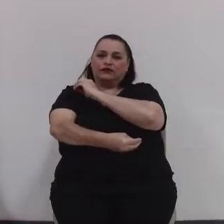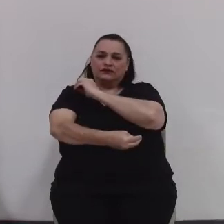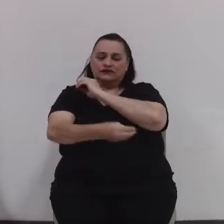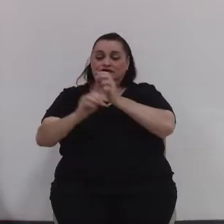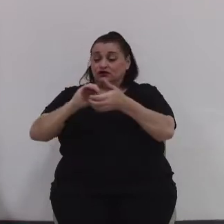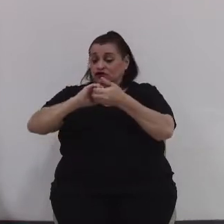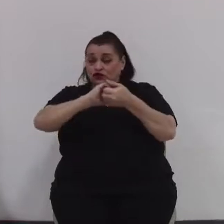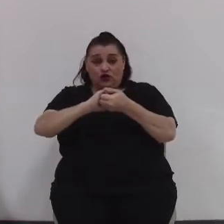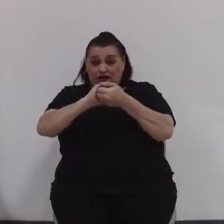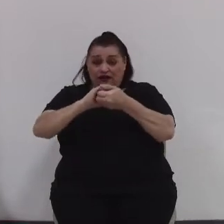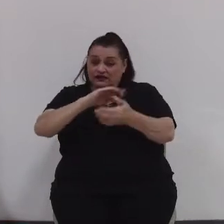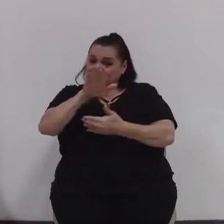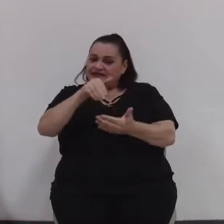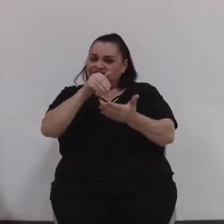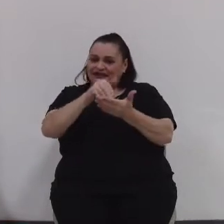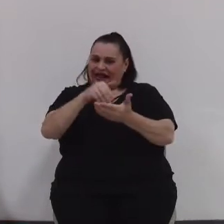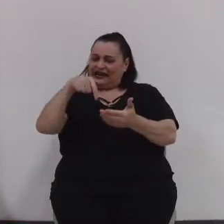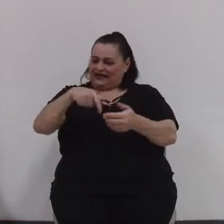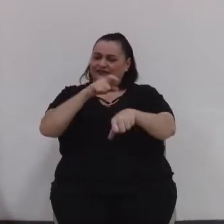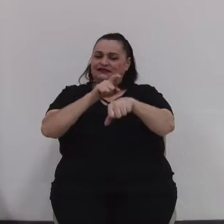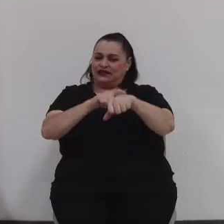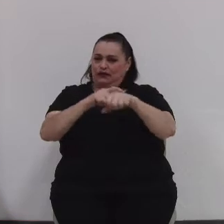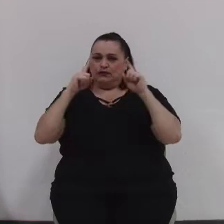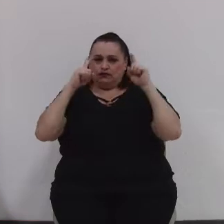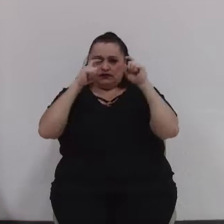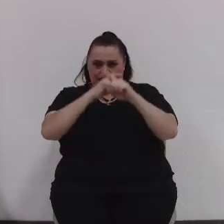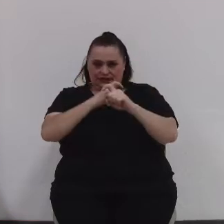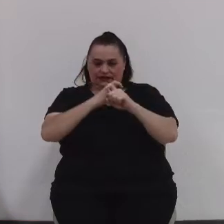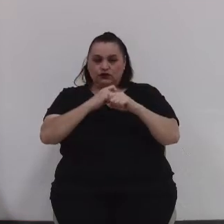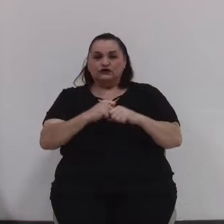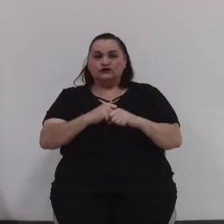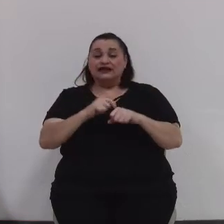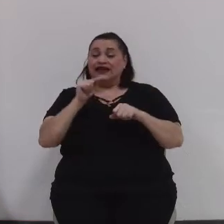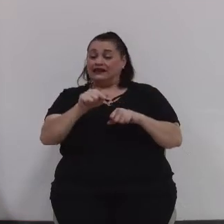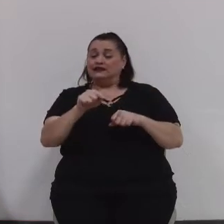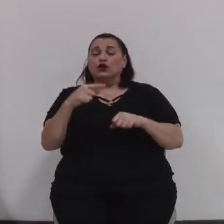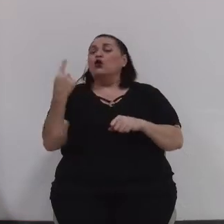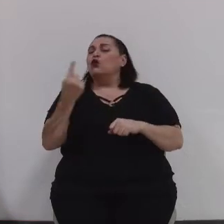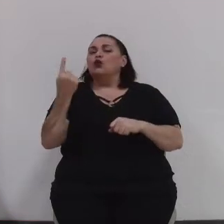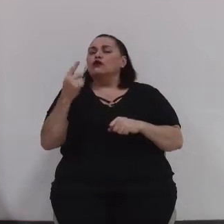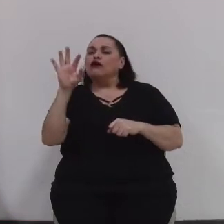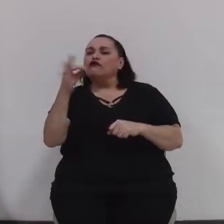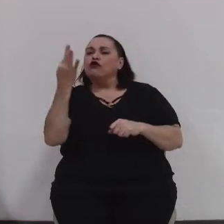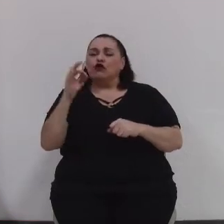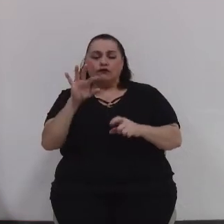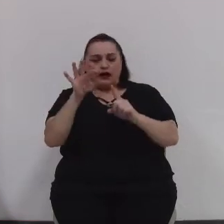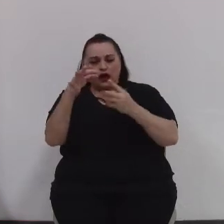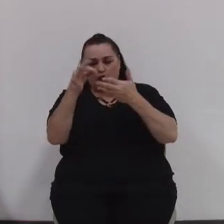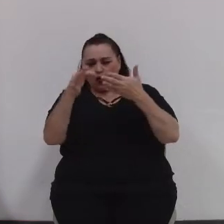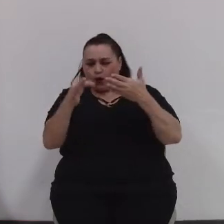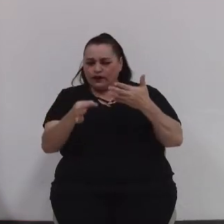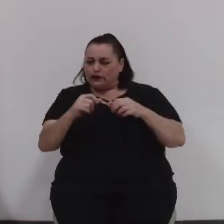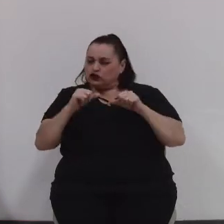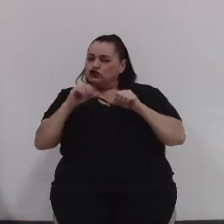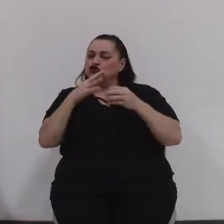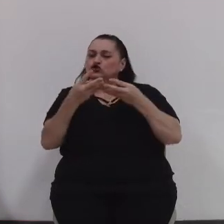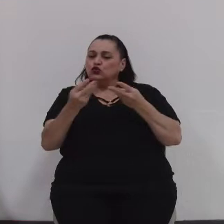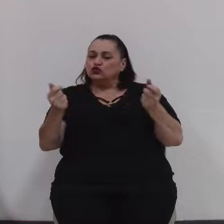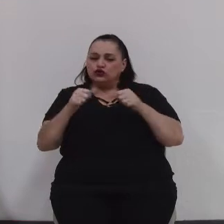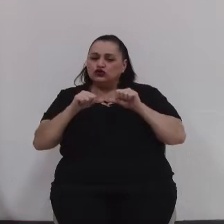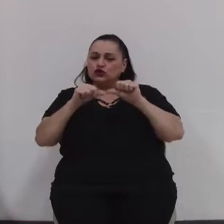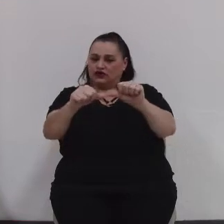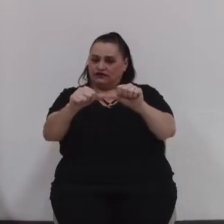solidaridad es central en estas horas críticas. Esta es la única vía para encontrar soluciones sostenibles que permitan a la humanidad garantizar